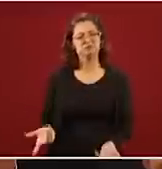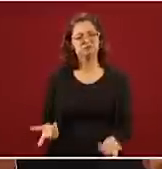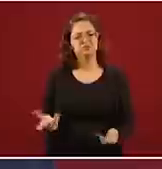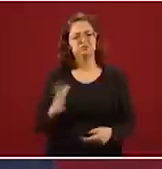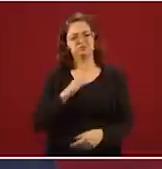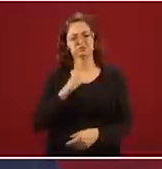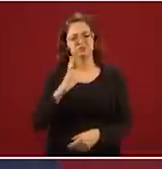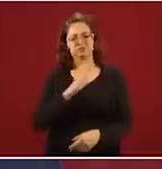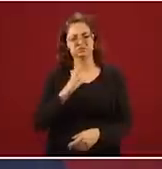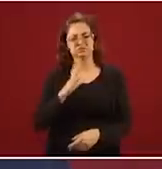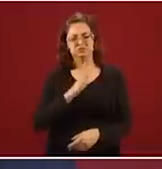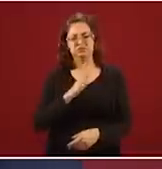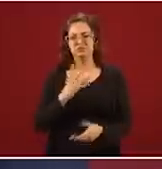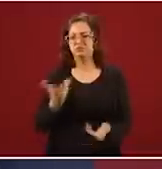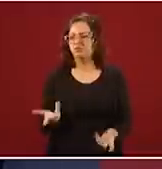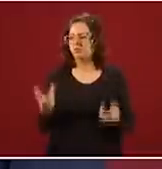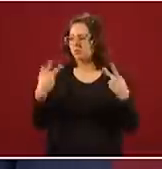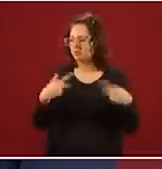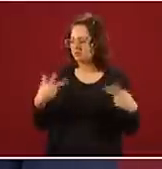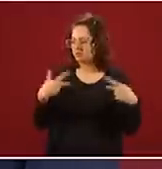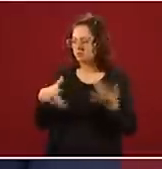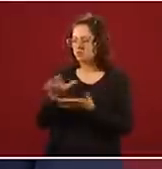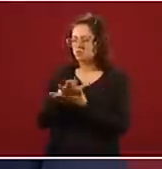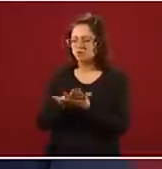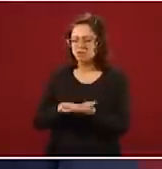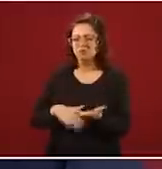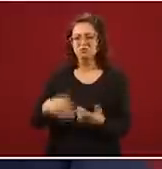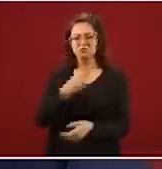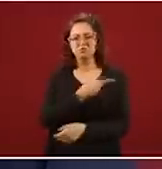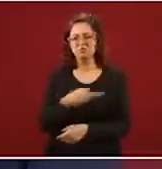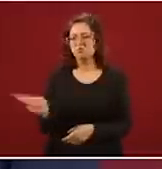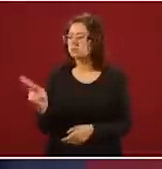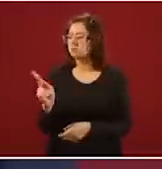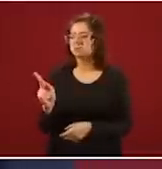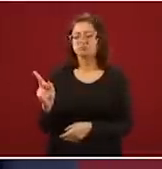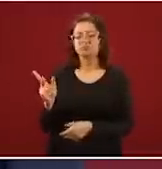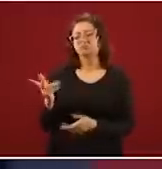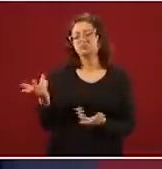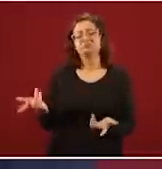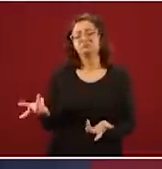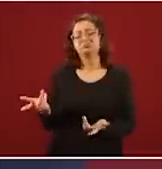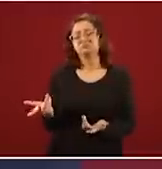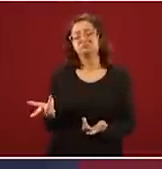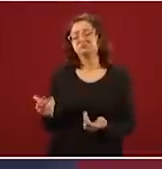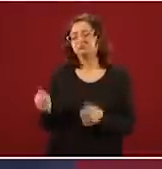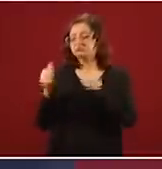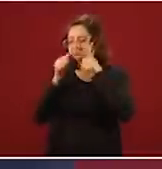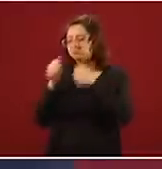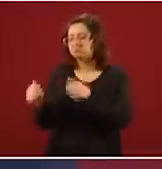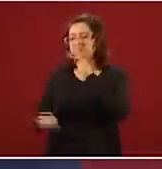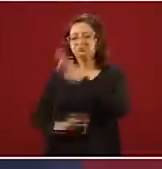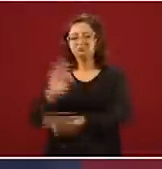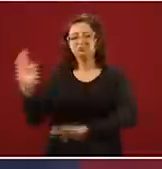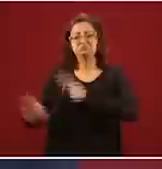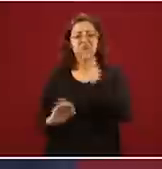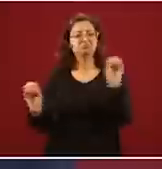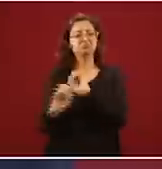país. Cómo la gente humilde, la gente pobre, no tiene y se muere